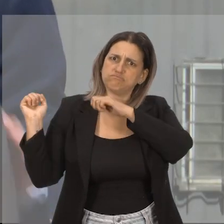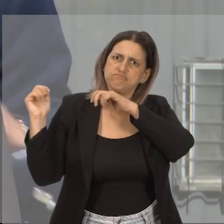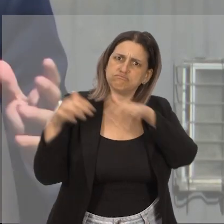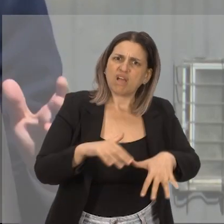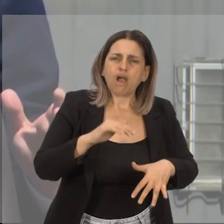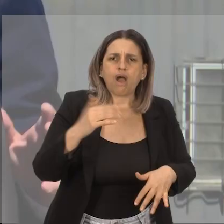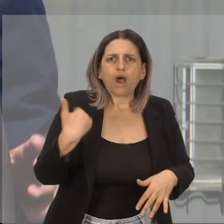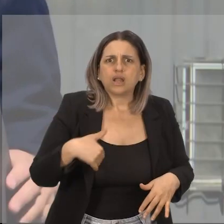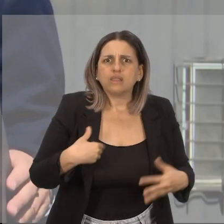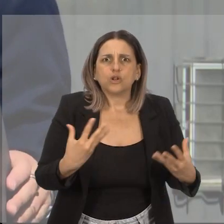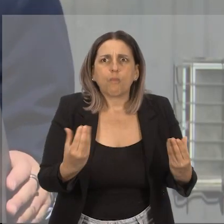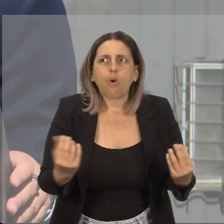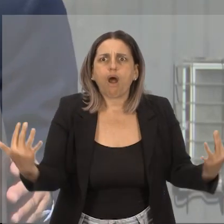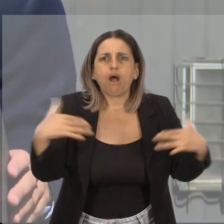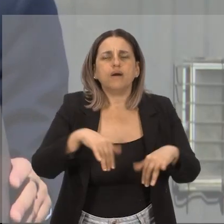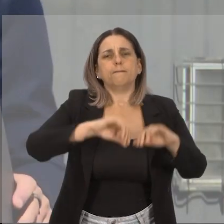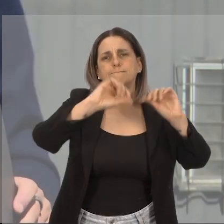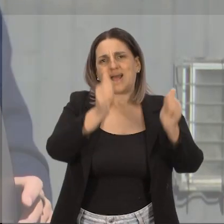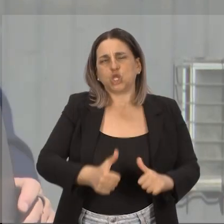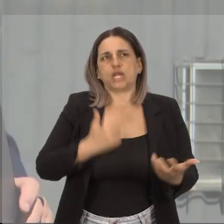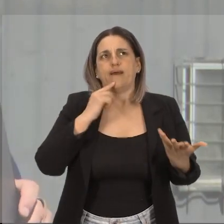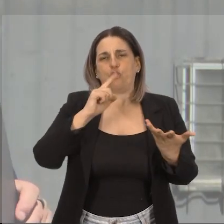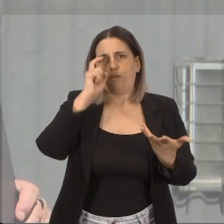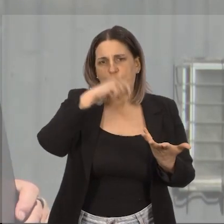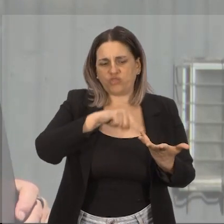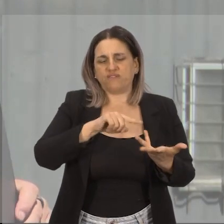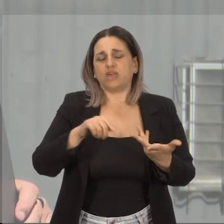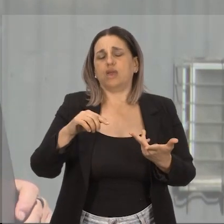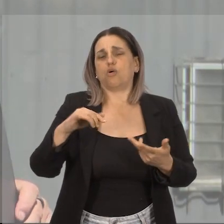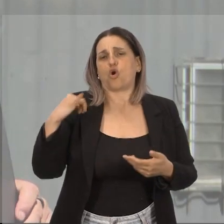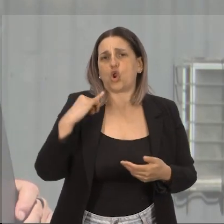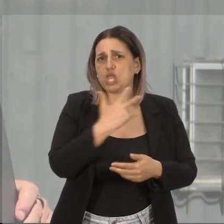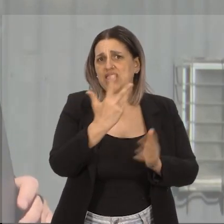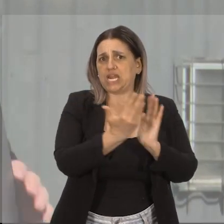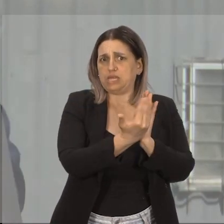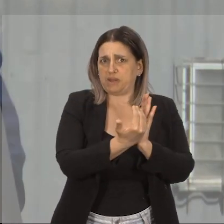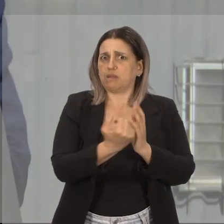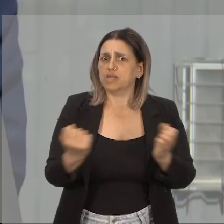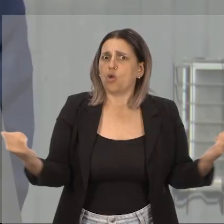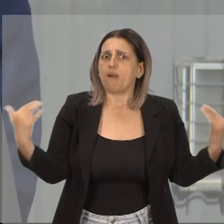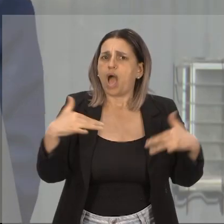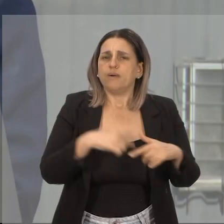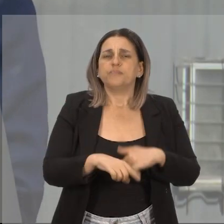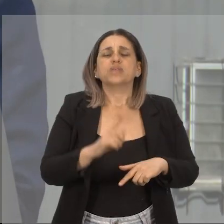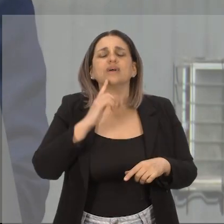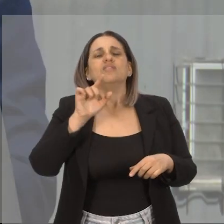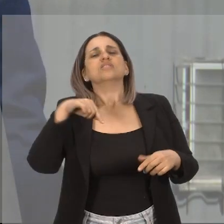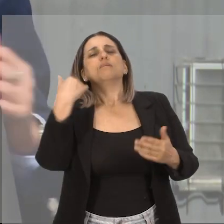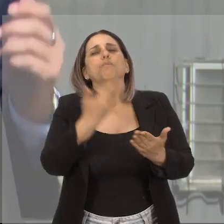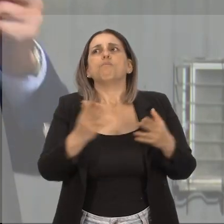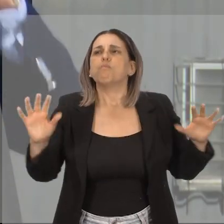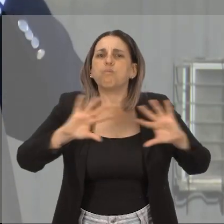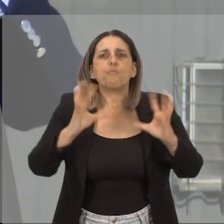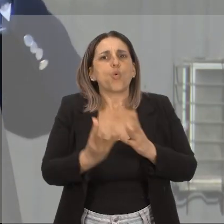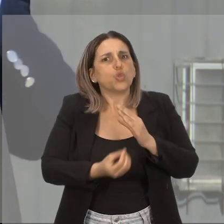migración muy importante de la Argentina. Maldonado, Montevideo y Colonia. Y este tipo de emprendimientos en el